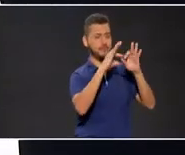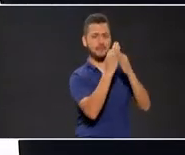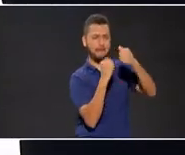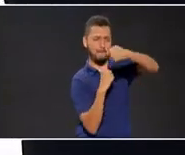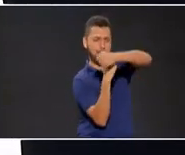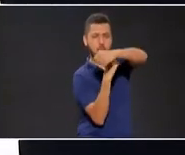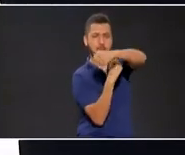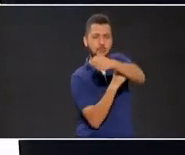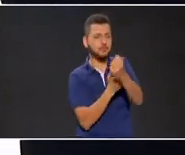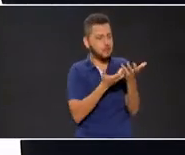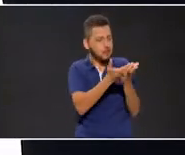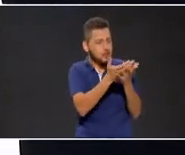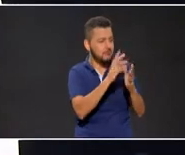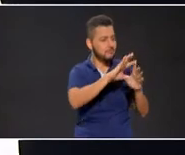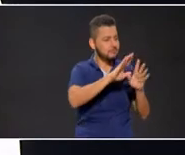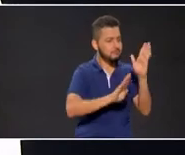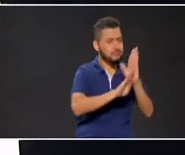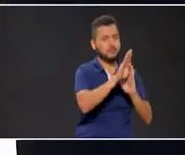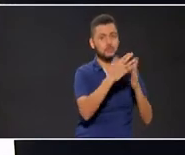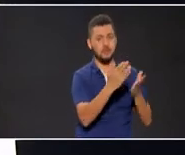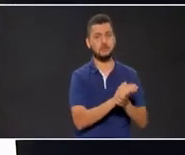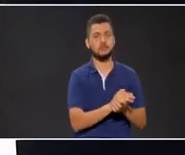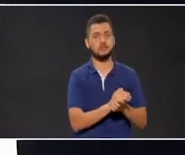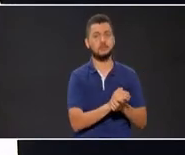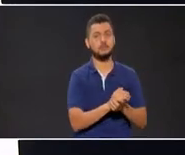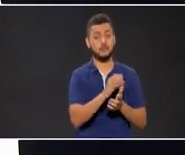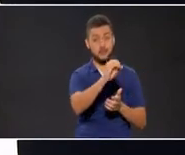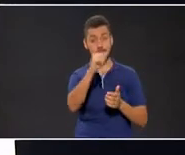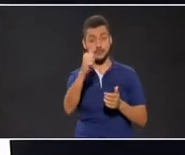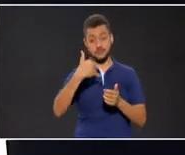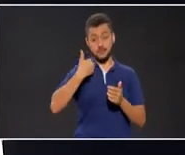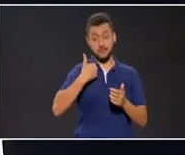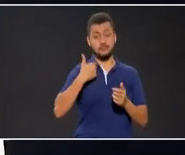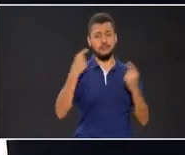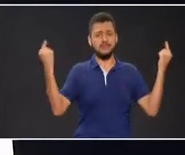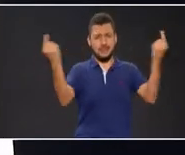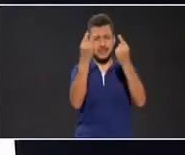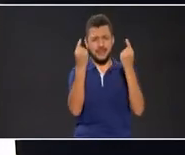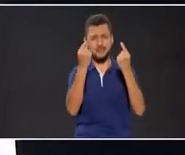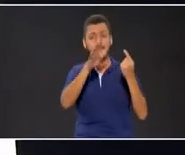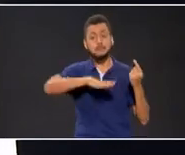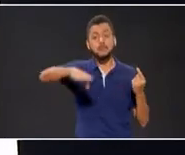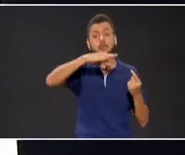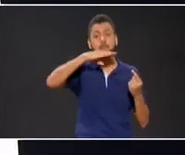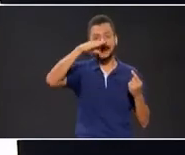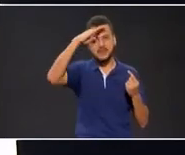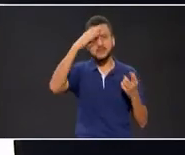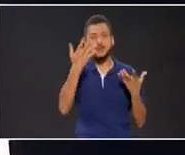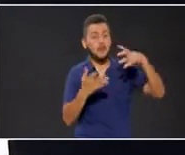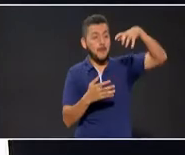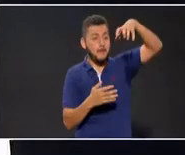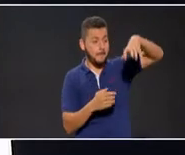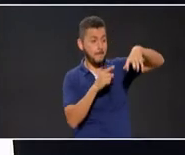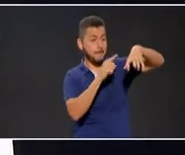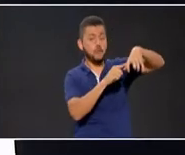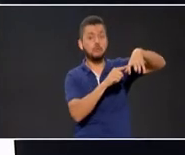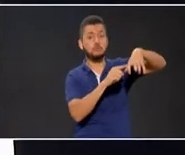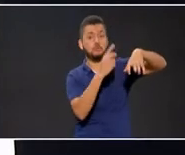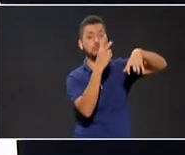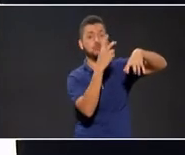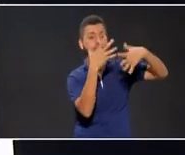esa parte represiva de detener a todo el mundo a los jóvenes de tener cárceles que miren hay dos cárceles 22 expresiones de policía